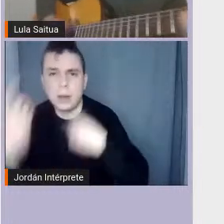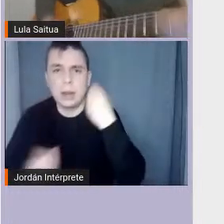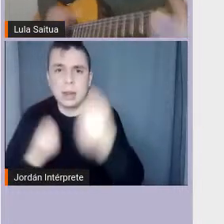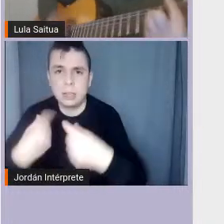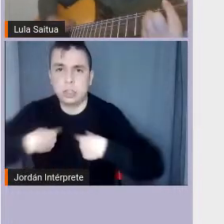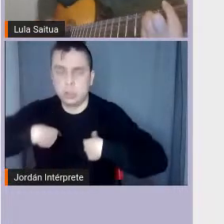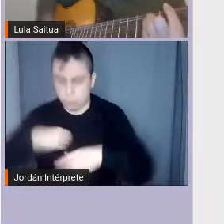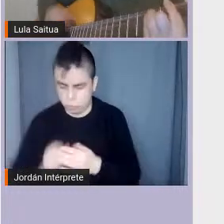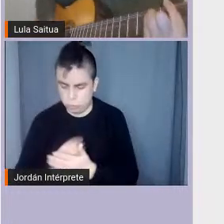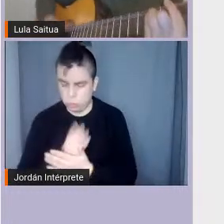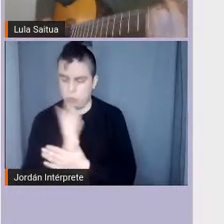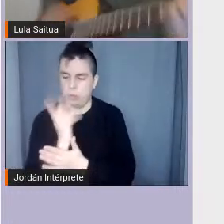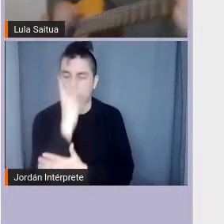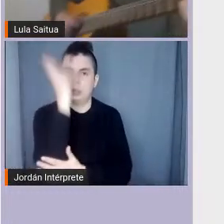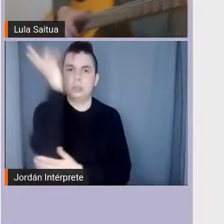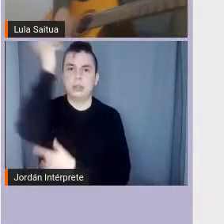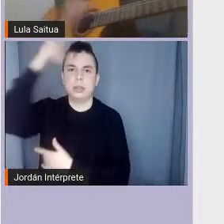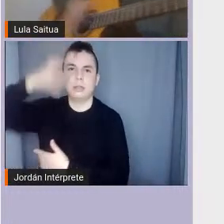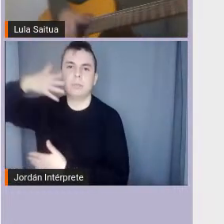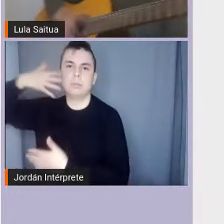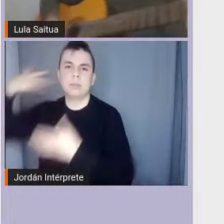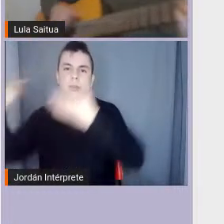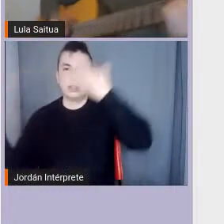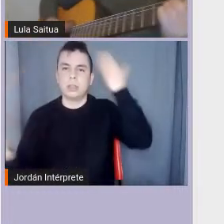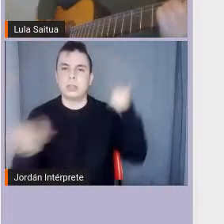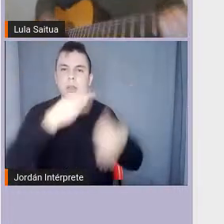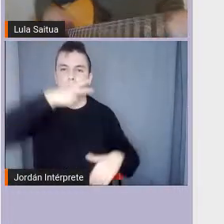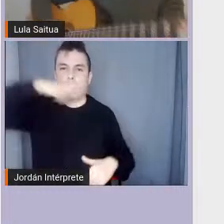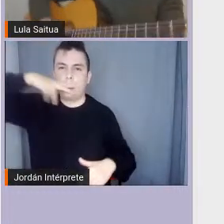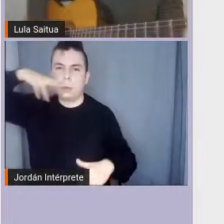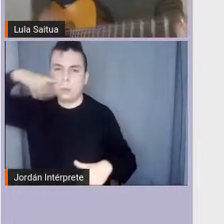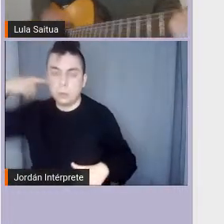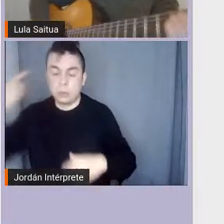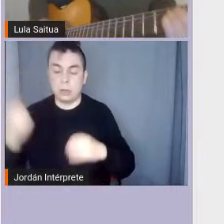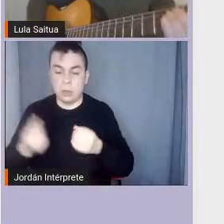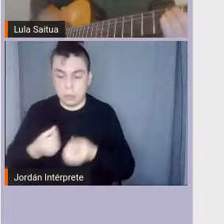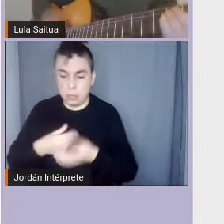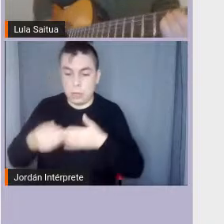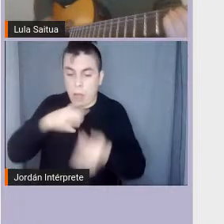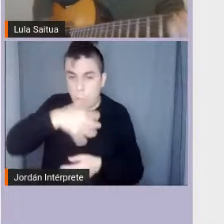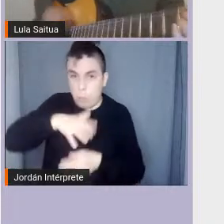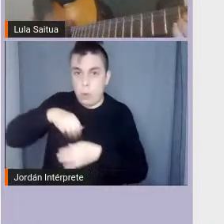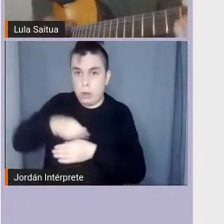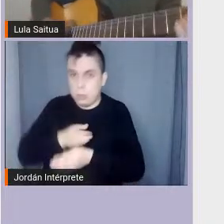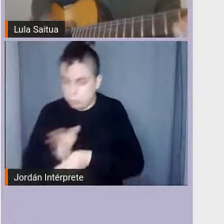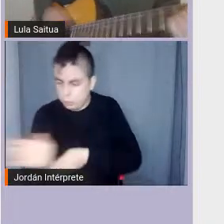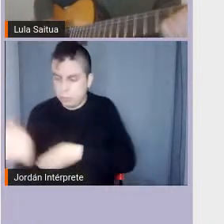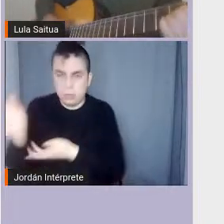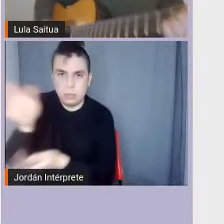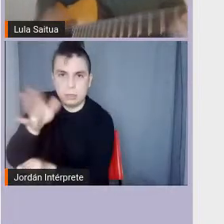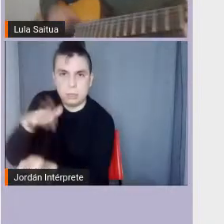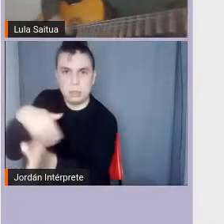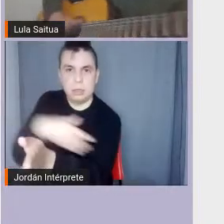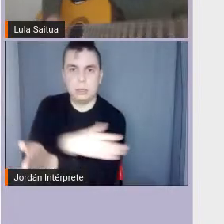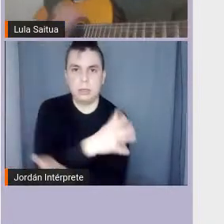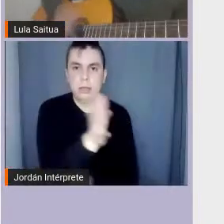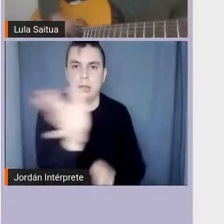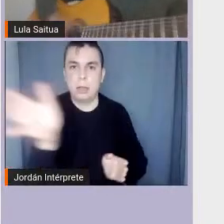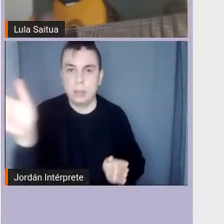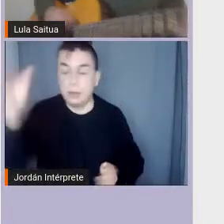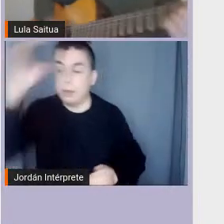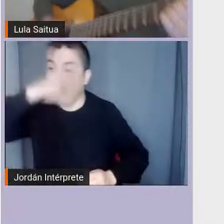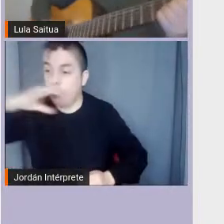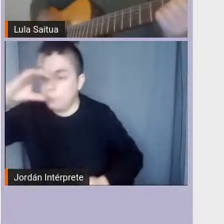crezca, perfumada y fresca. Abre tus caminos, no dejes de